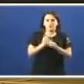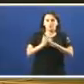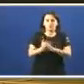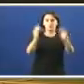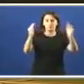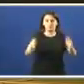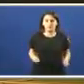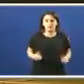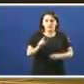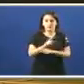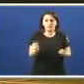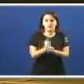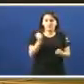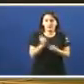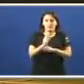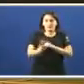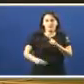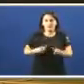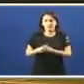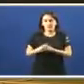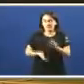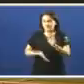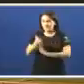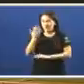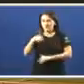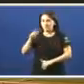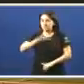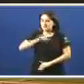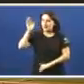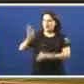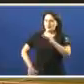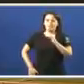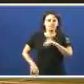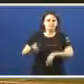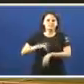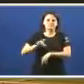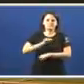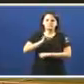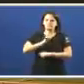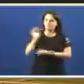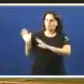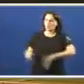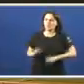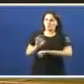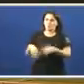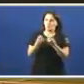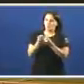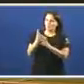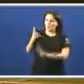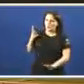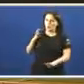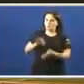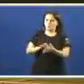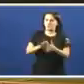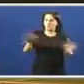insuficiente. Persoal que, ademais, chegou ao seu punto límite de paciencia cos últimos colapsos do servizo de urxencias